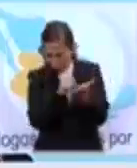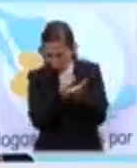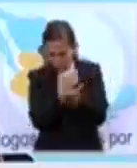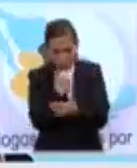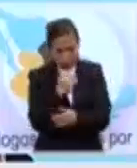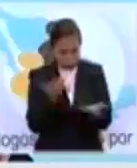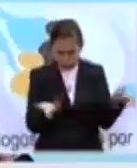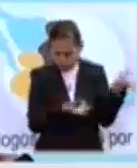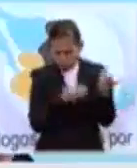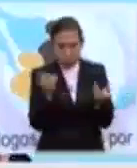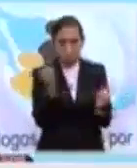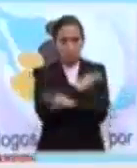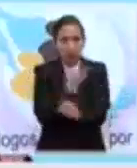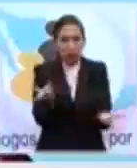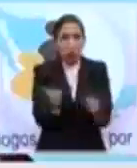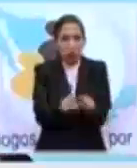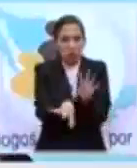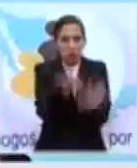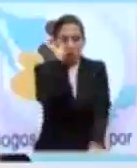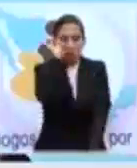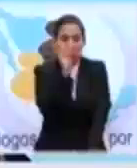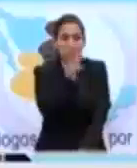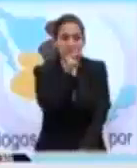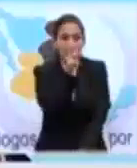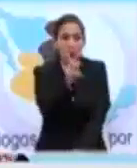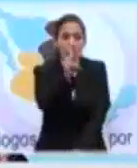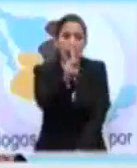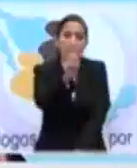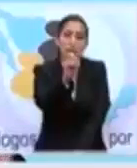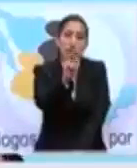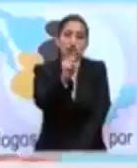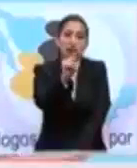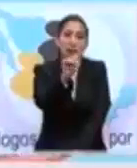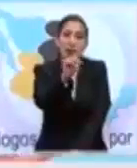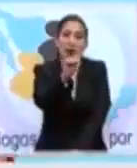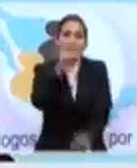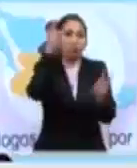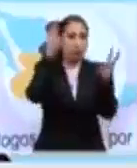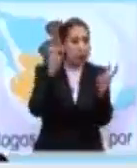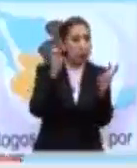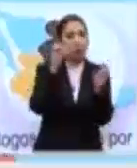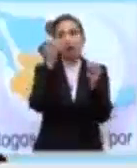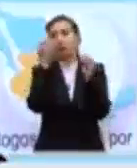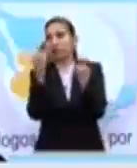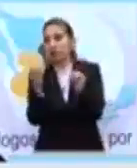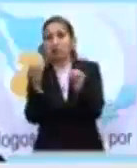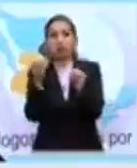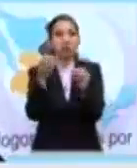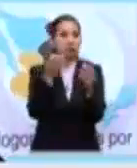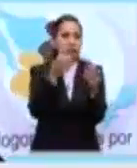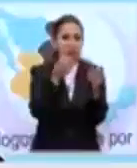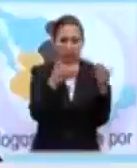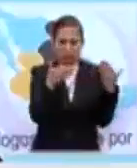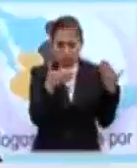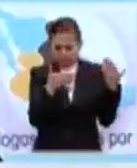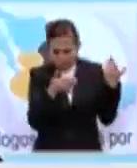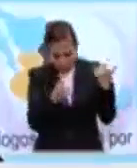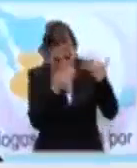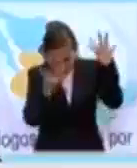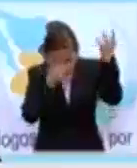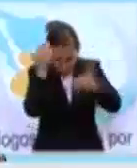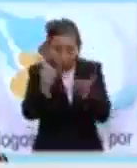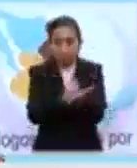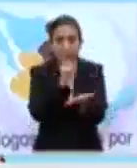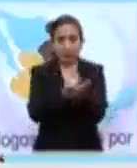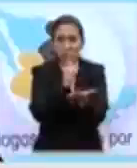muchas veces. No sé de dónde la agarran, ya está en muchos temas, en muchos rubros, pero en el